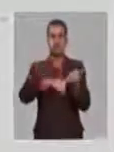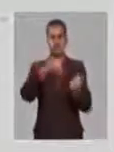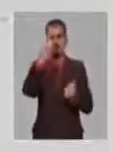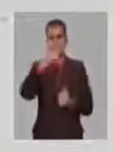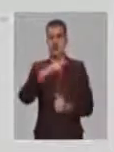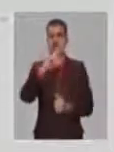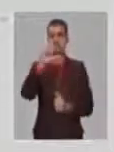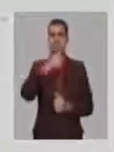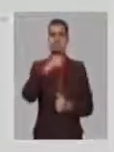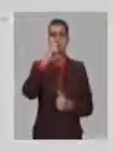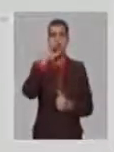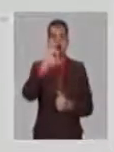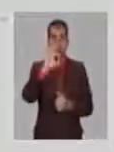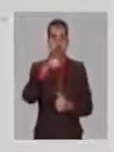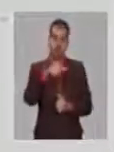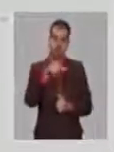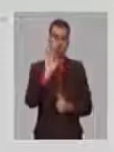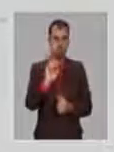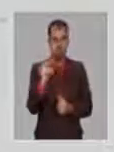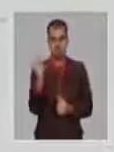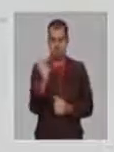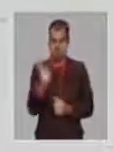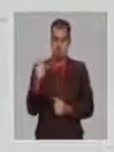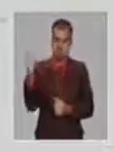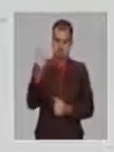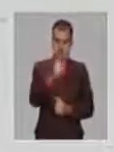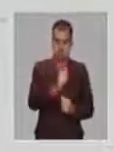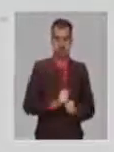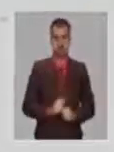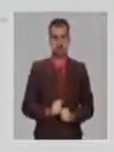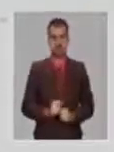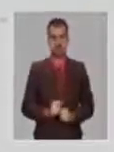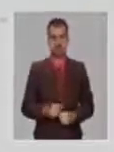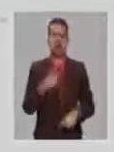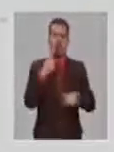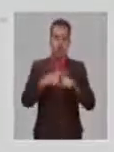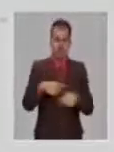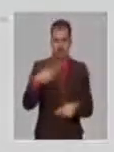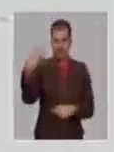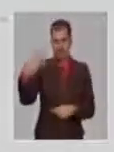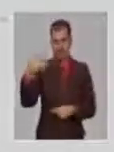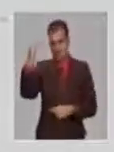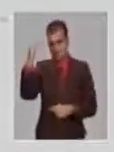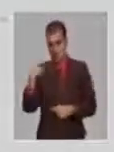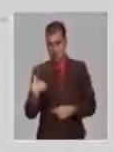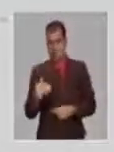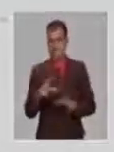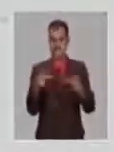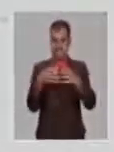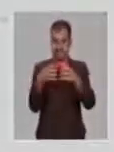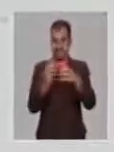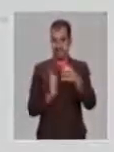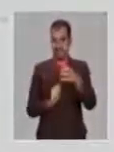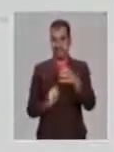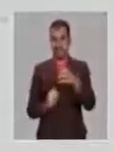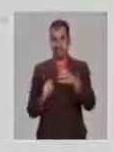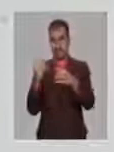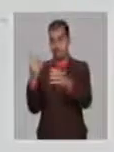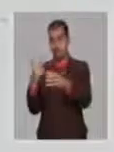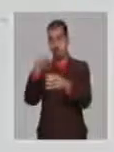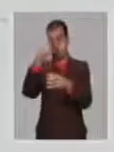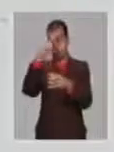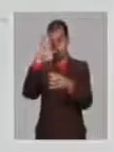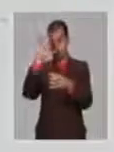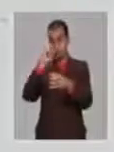va a realizar el mismo seguimiento. Y el grupo que va a recibir 3 dosis, que como les decía, son 2 dosis de Soberana 02 y 1 dosis de